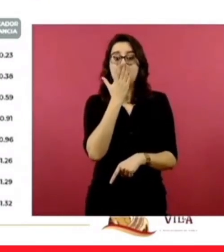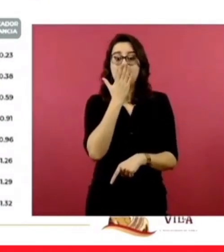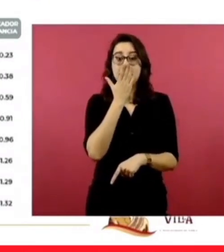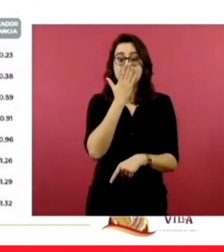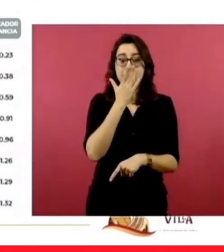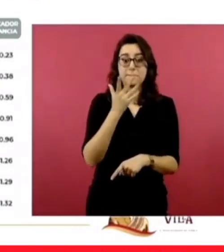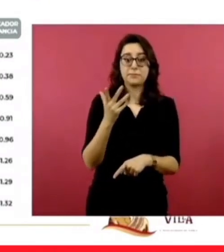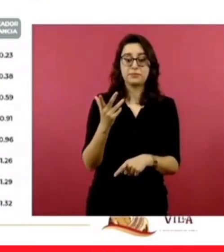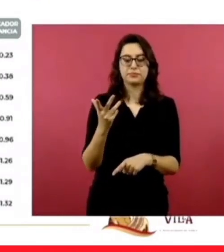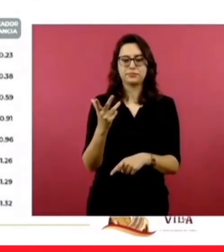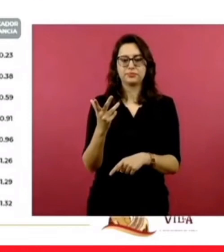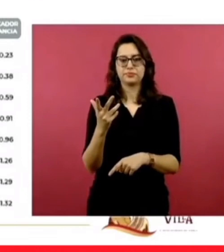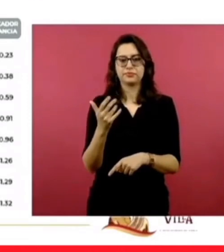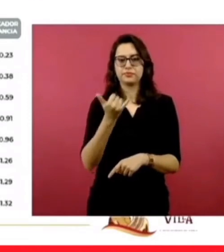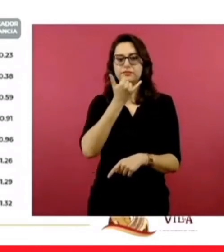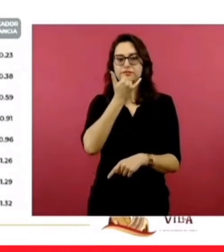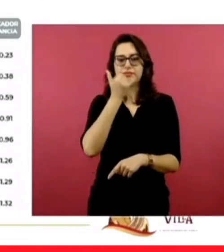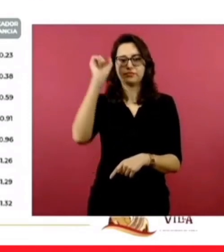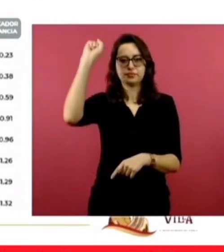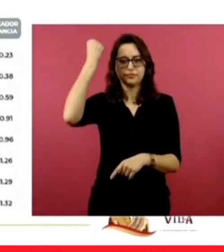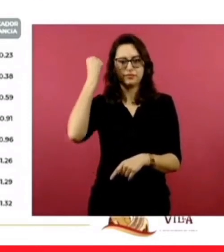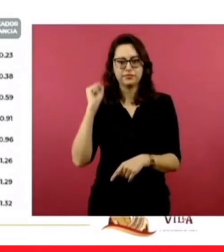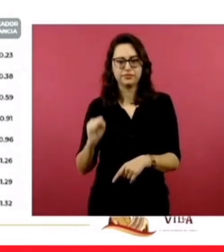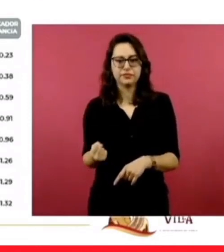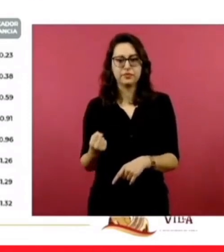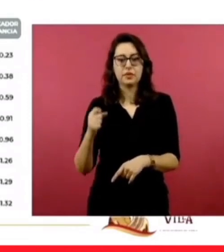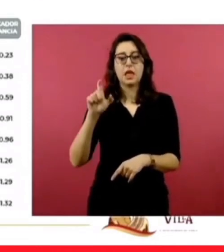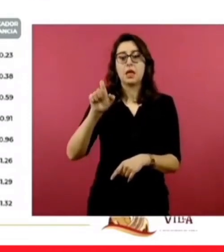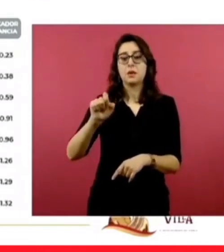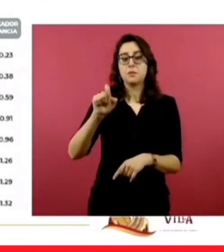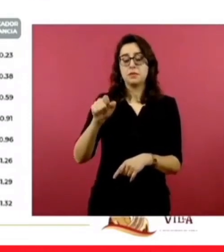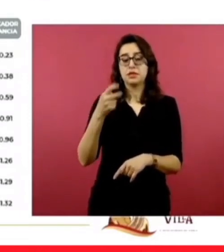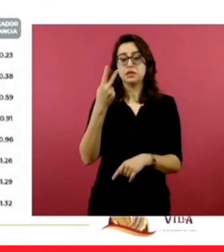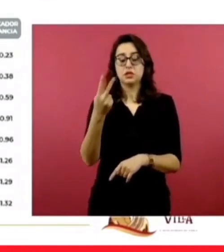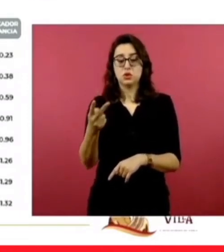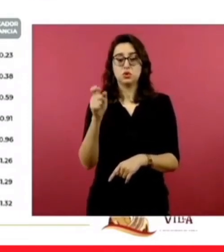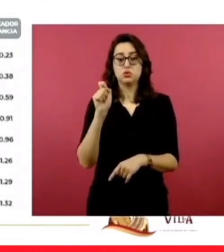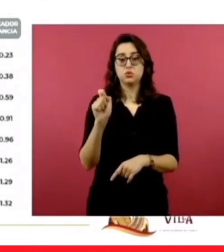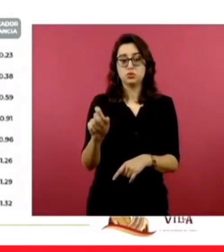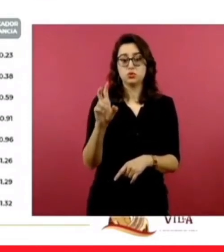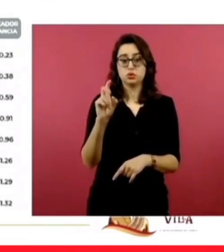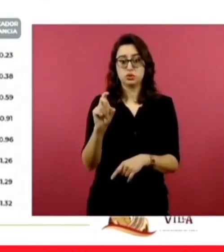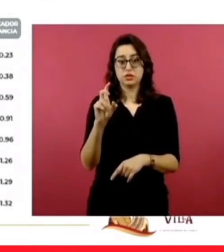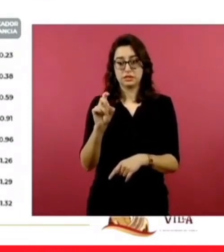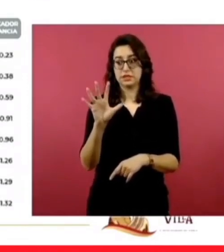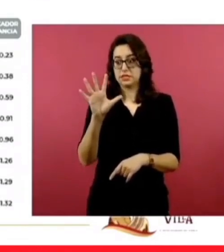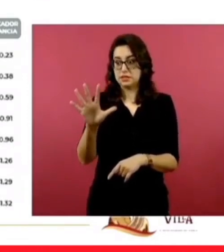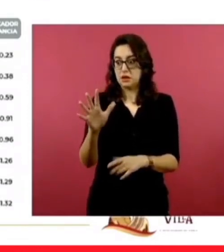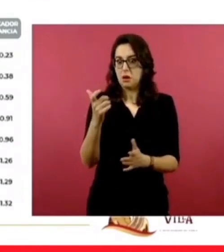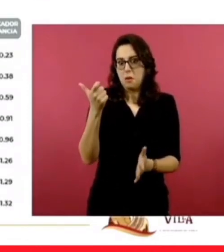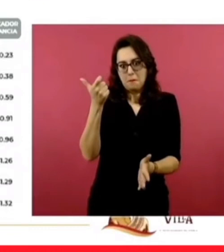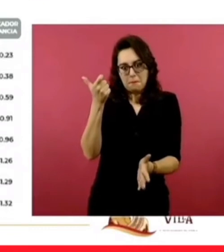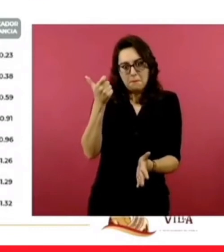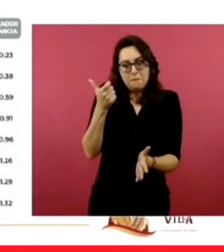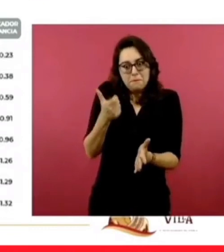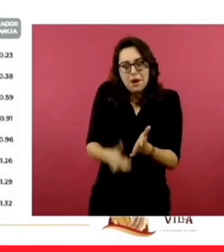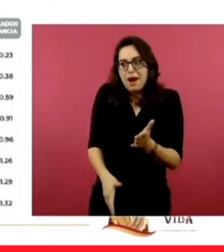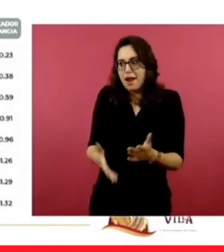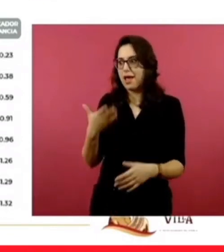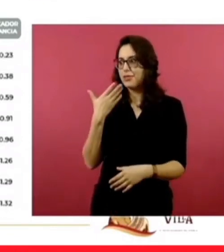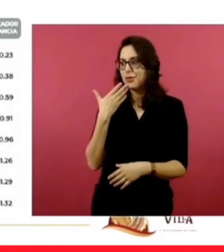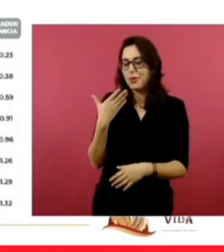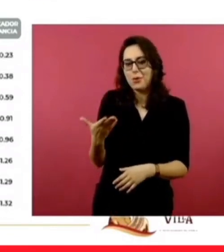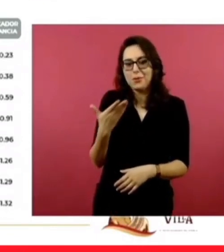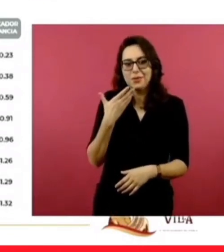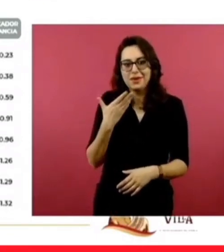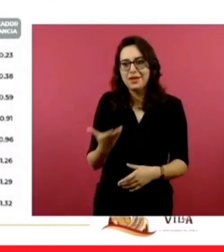pesos con 35 centavos por litro, porque su margen de 23 centavos, muy por abajo de esos más de 4 pesos